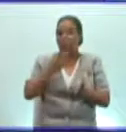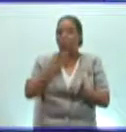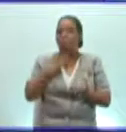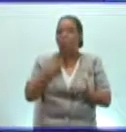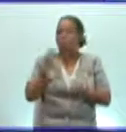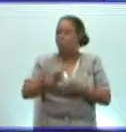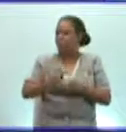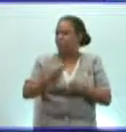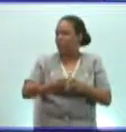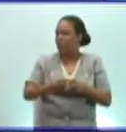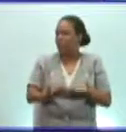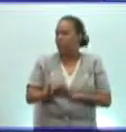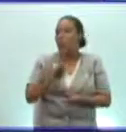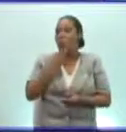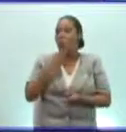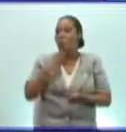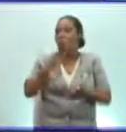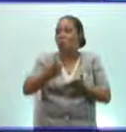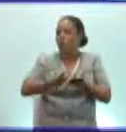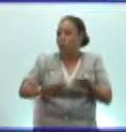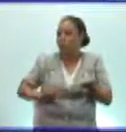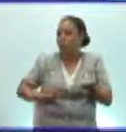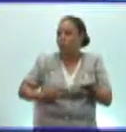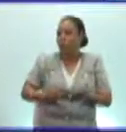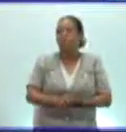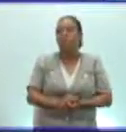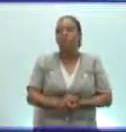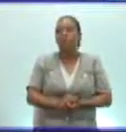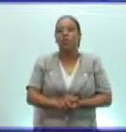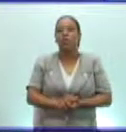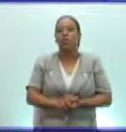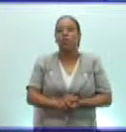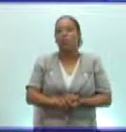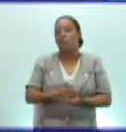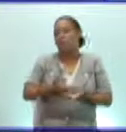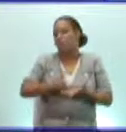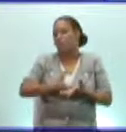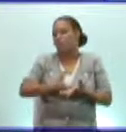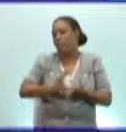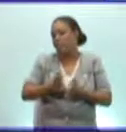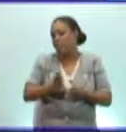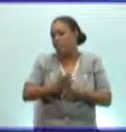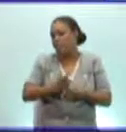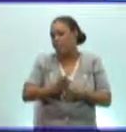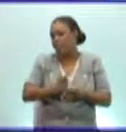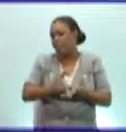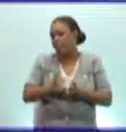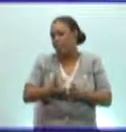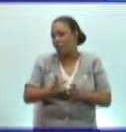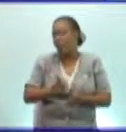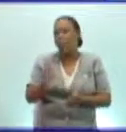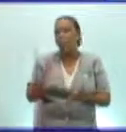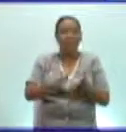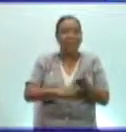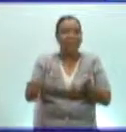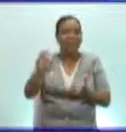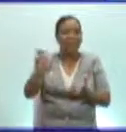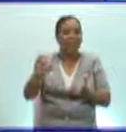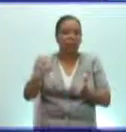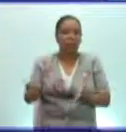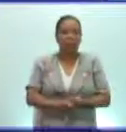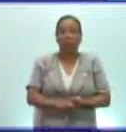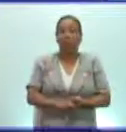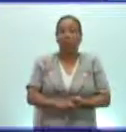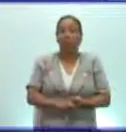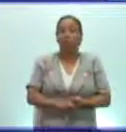clasifican, cómo se representan, los tipos de electrolitos, y vamos a hacer énfasis en los electrolitos